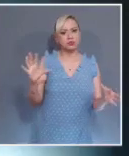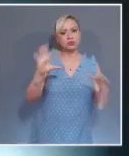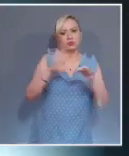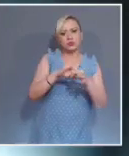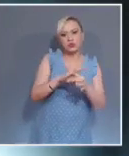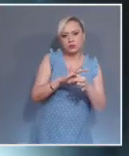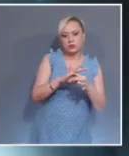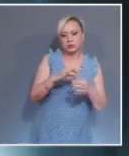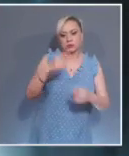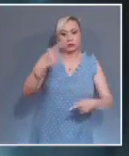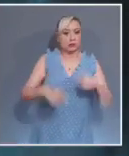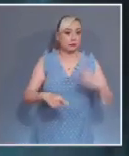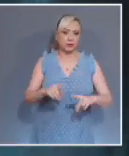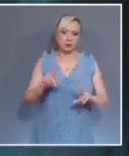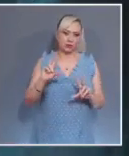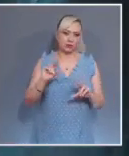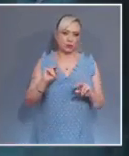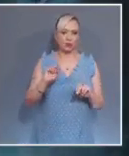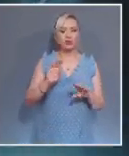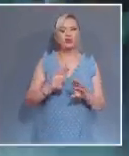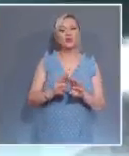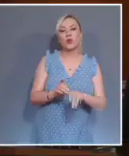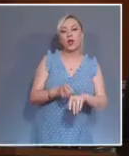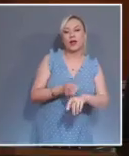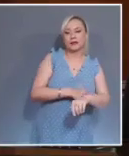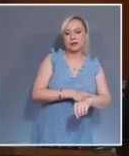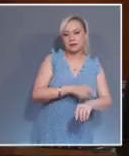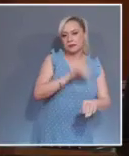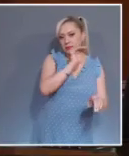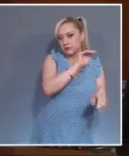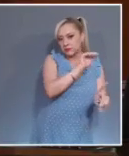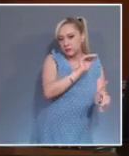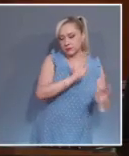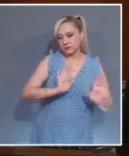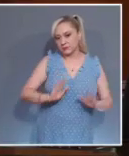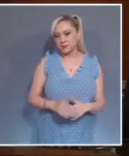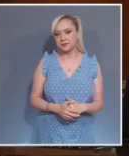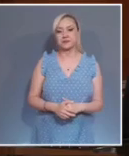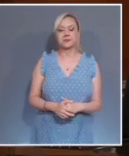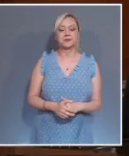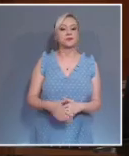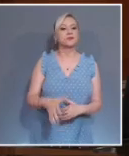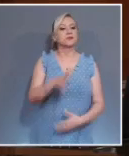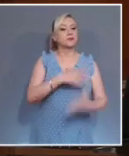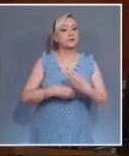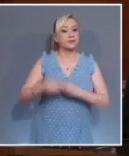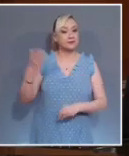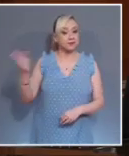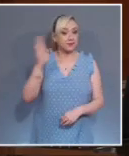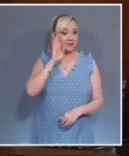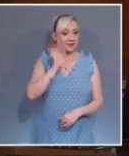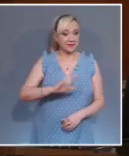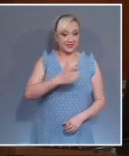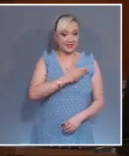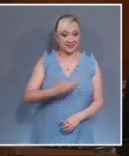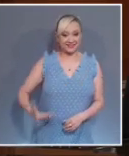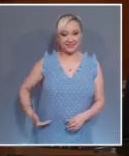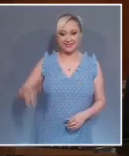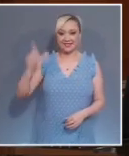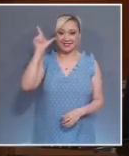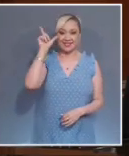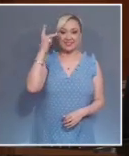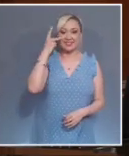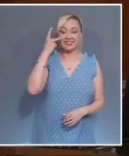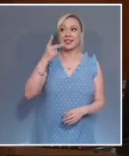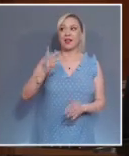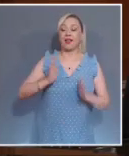Y luego de que se diera a conocer que la ministra presidenta Norma Lucía Piña Hernández había sido reconocida por la Asociación Internacional de